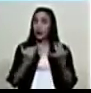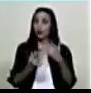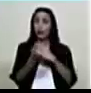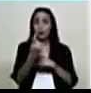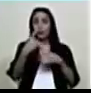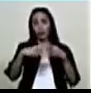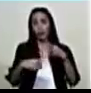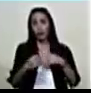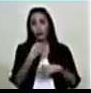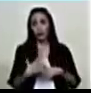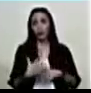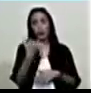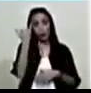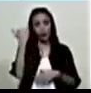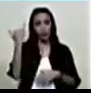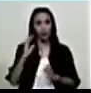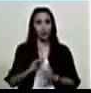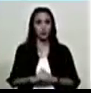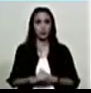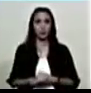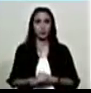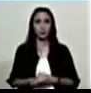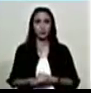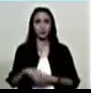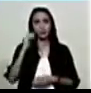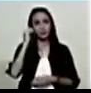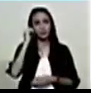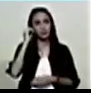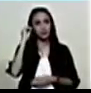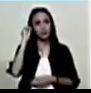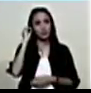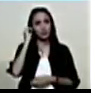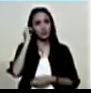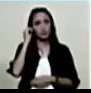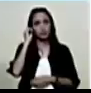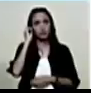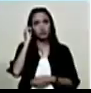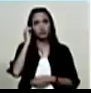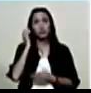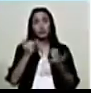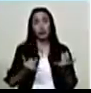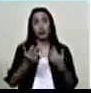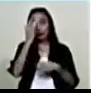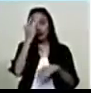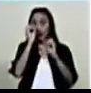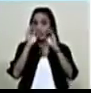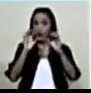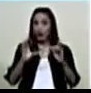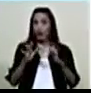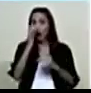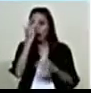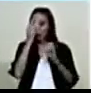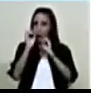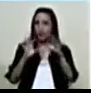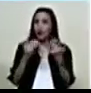momento de Venezuela. Así lo creo, así lo creo. Tiempos de carnaval. El tiempo de